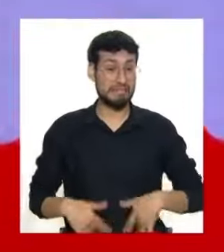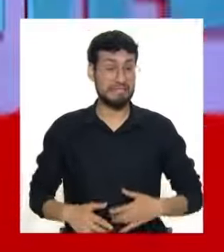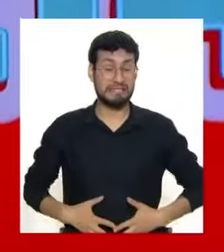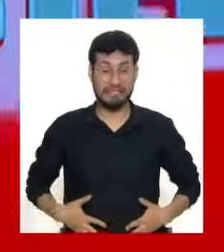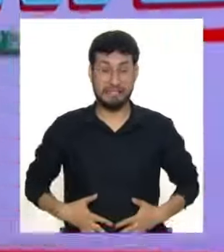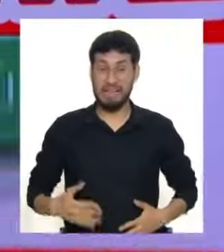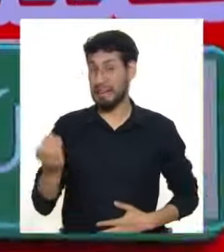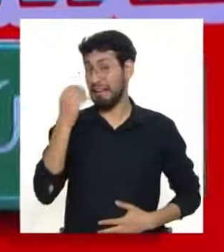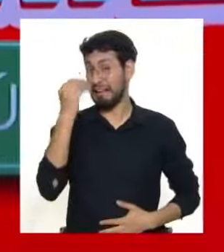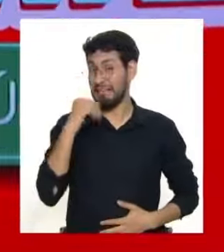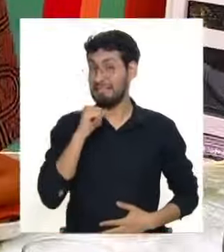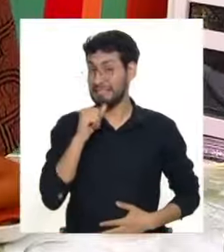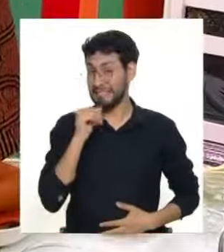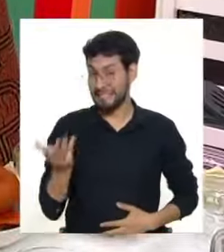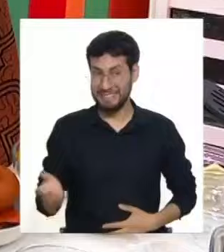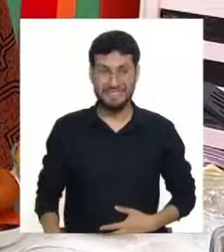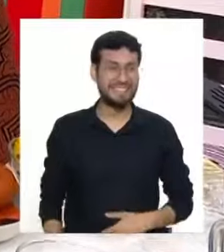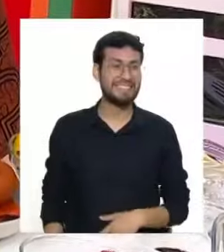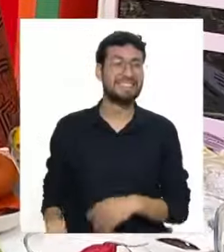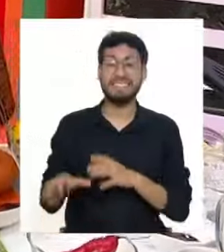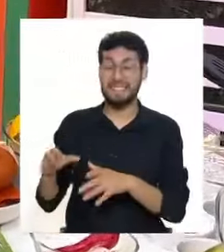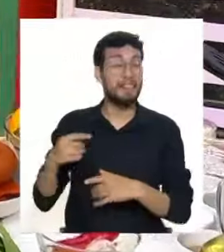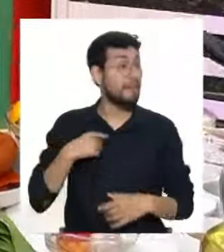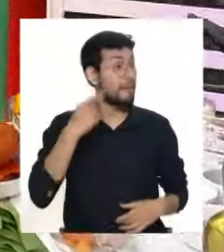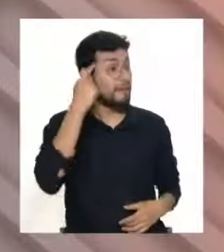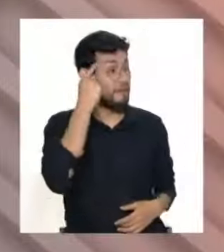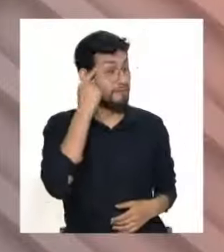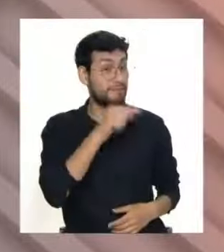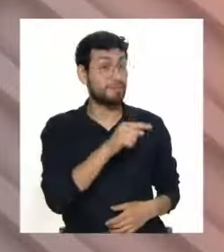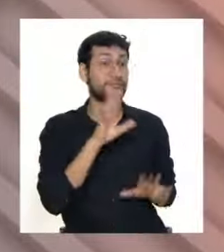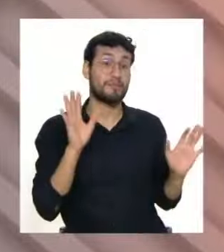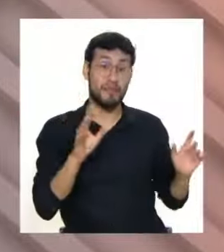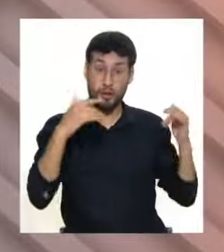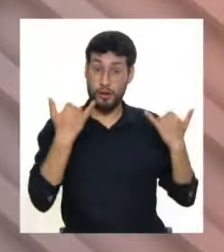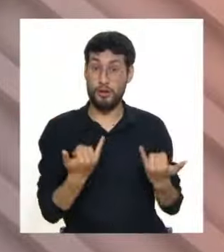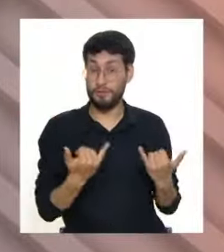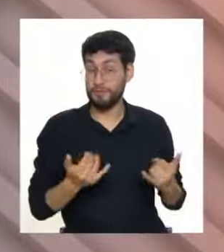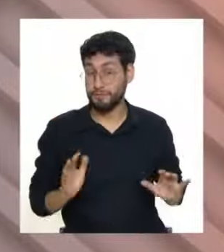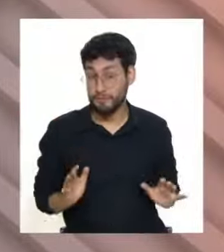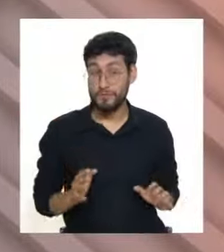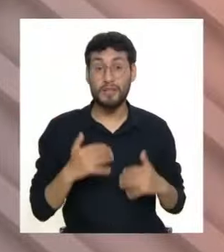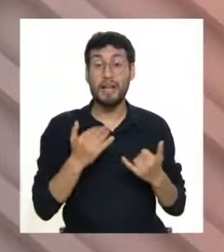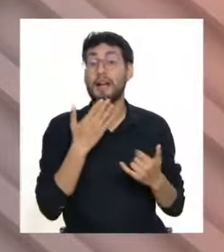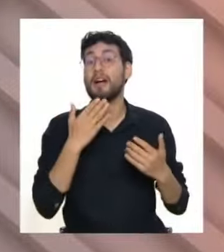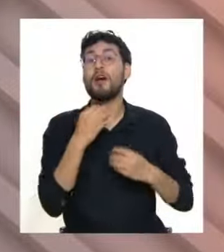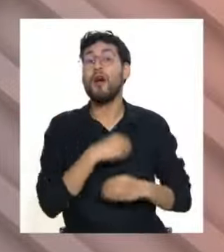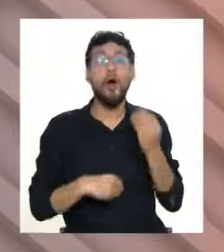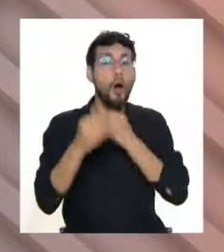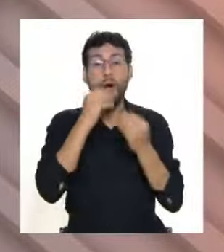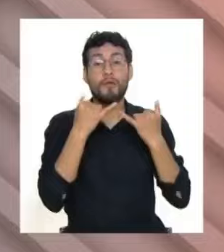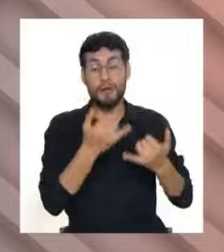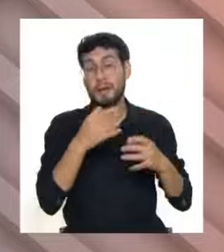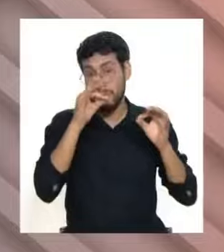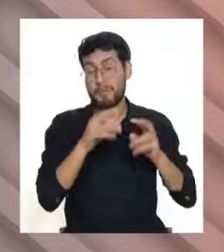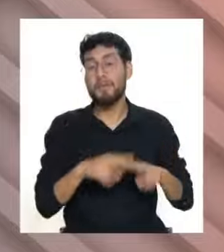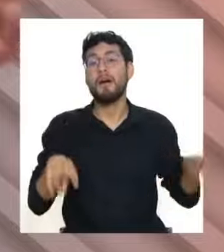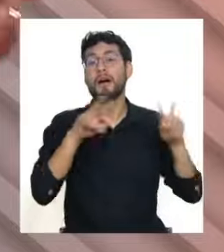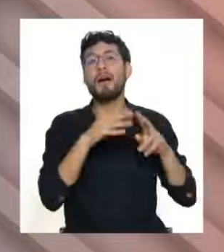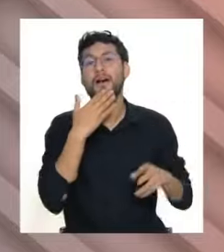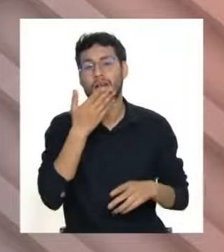para llenarlo. Yo creo que aquí el día de hoy quien va a disfrutar de la comida, porque se lo merece